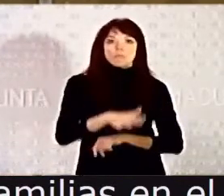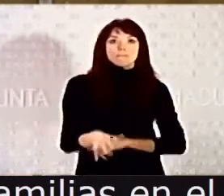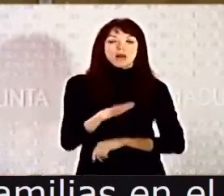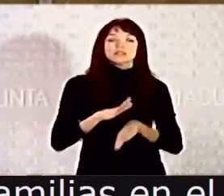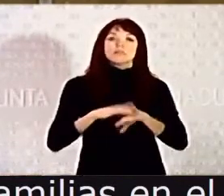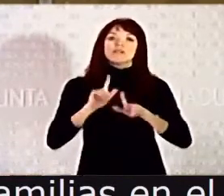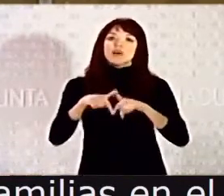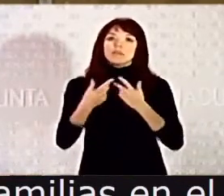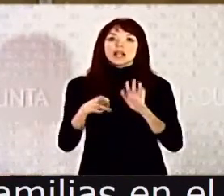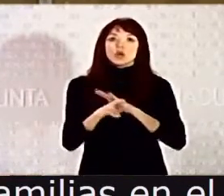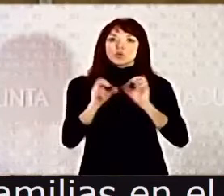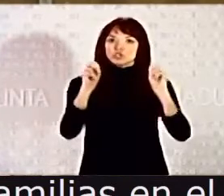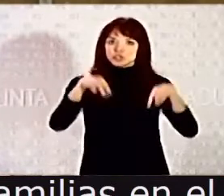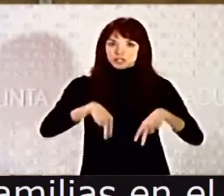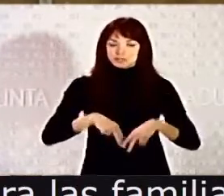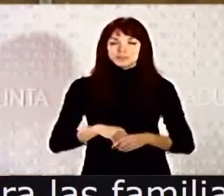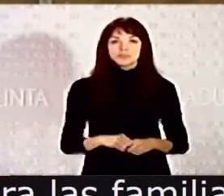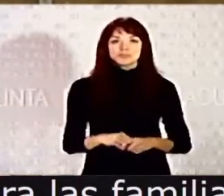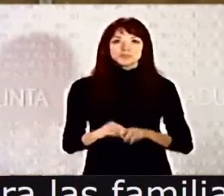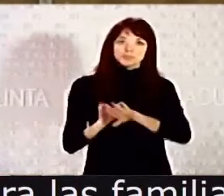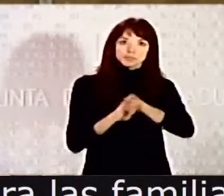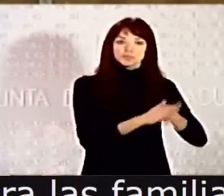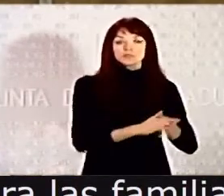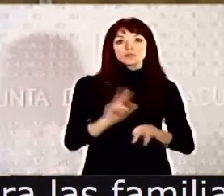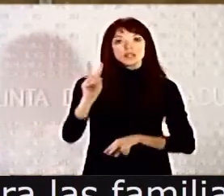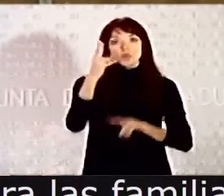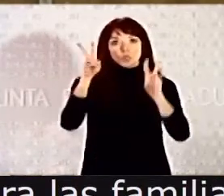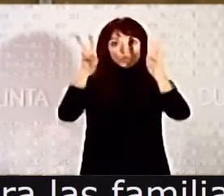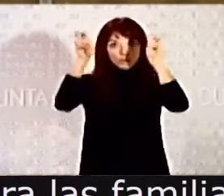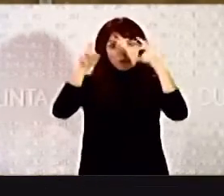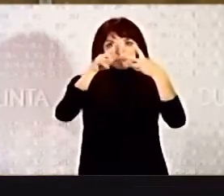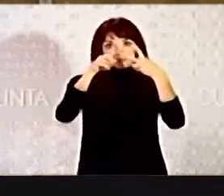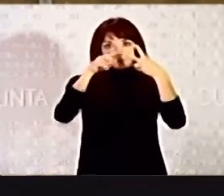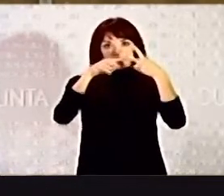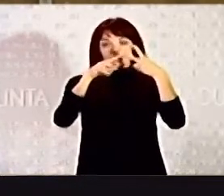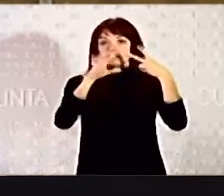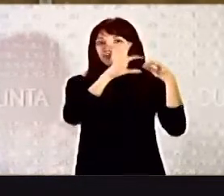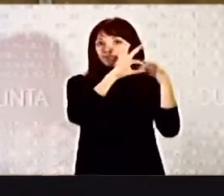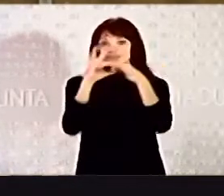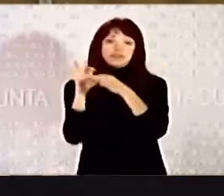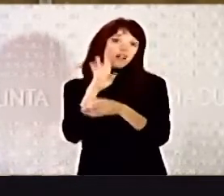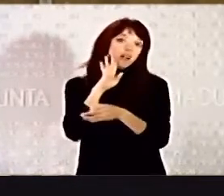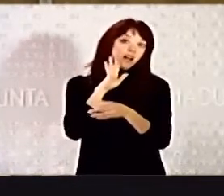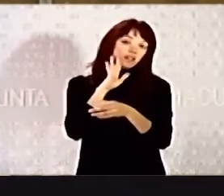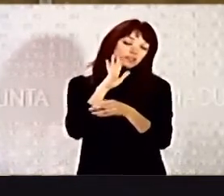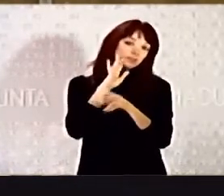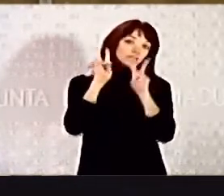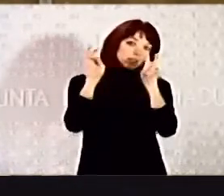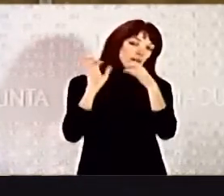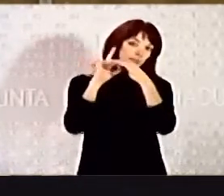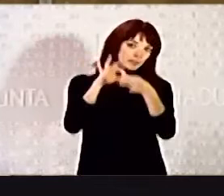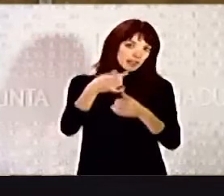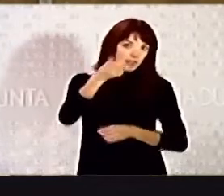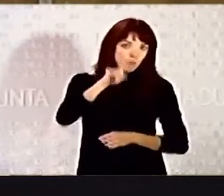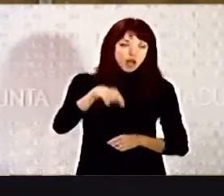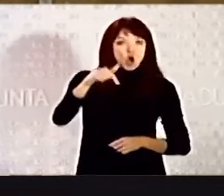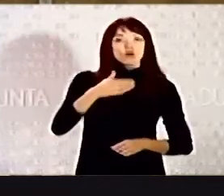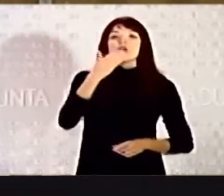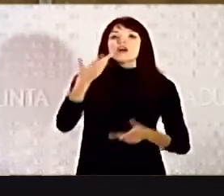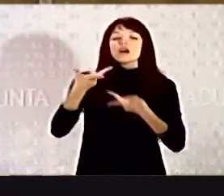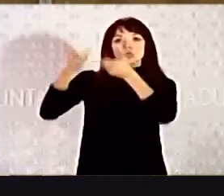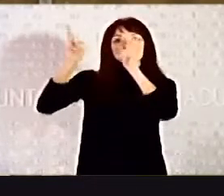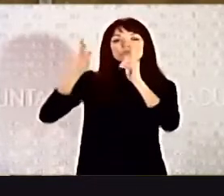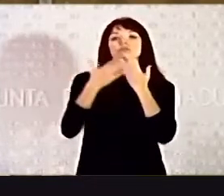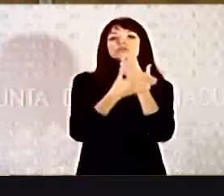familias sin recursos. En segundo lugar, y ligado al anterior, autorizamos hoy al Consejo